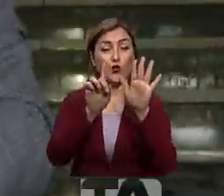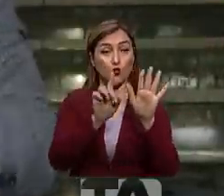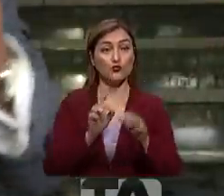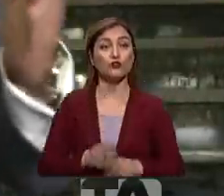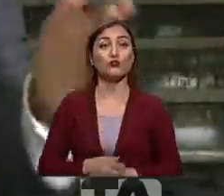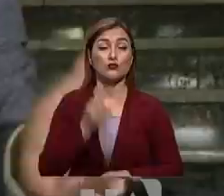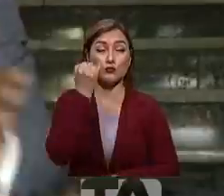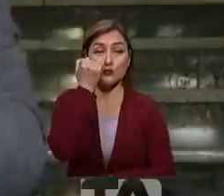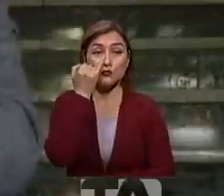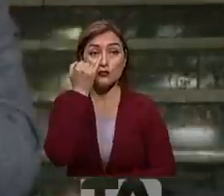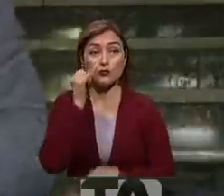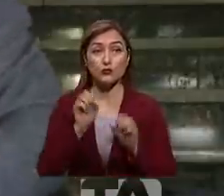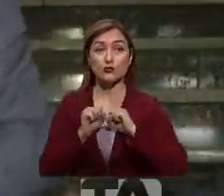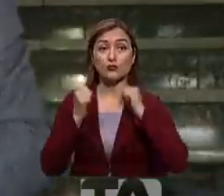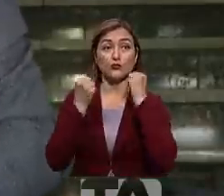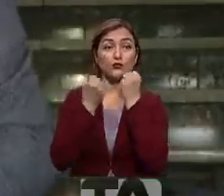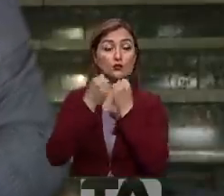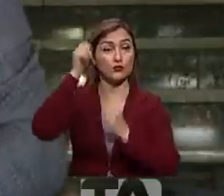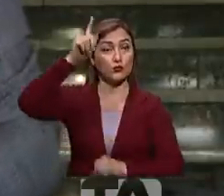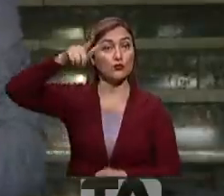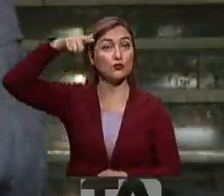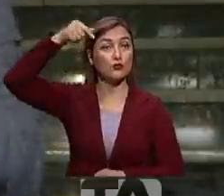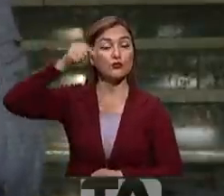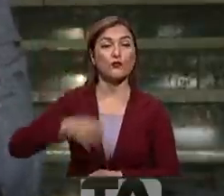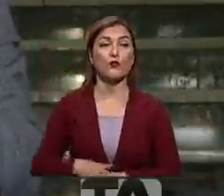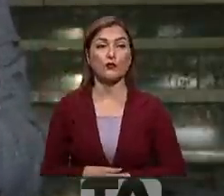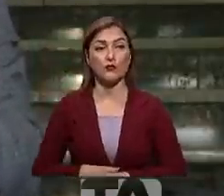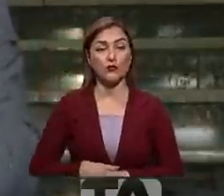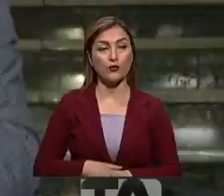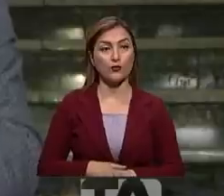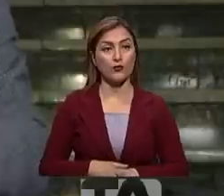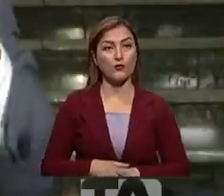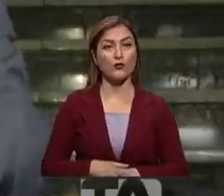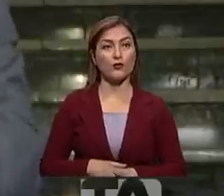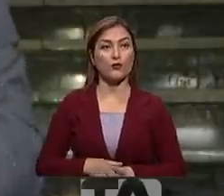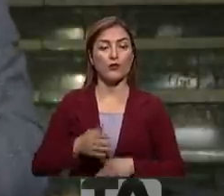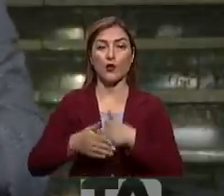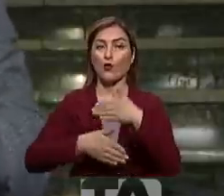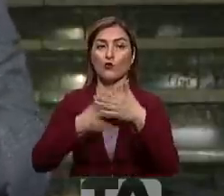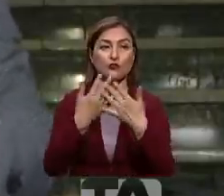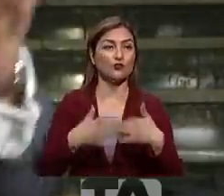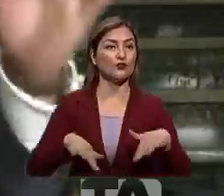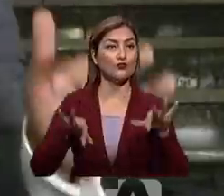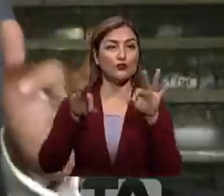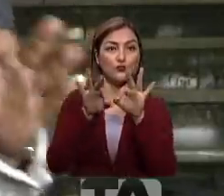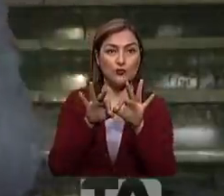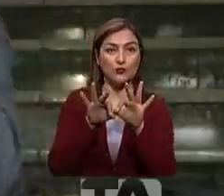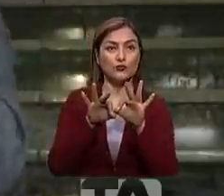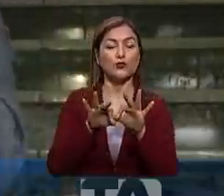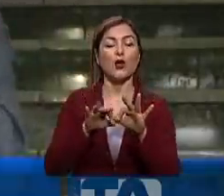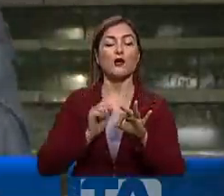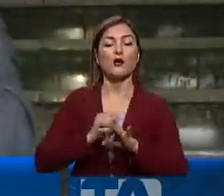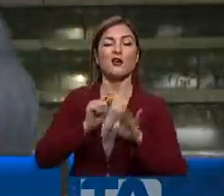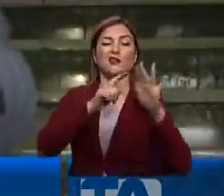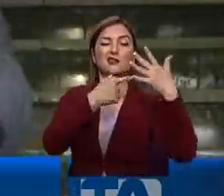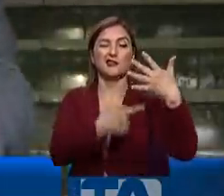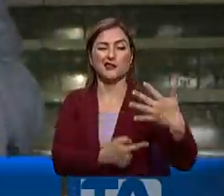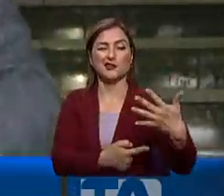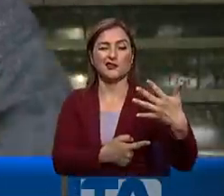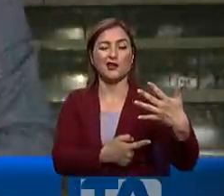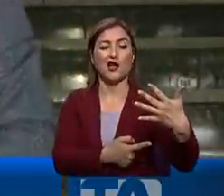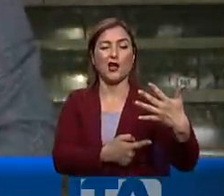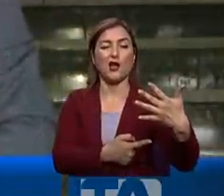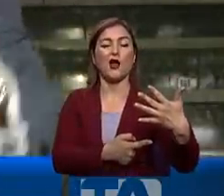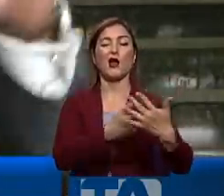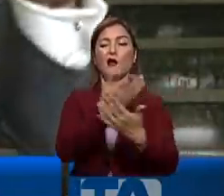sectores indígenas y sociales con el gobierno, han llegado a avances sustanciales en 3 de los 6 puntos